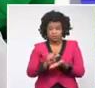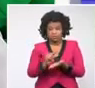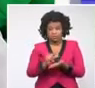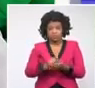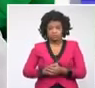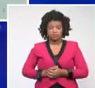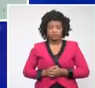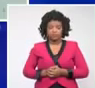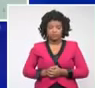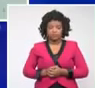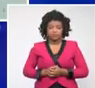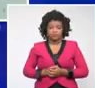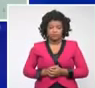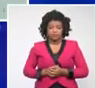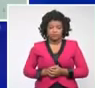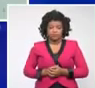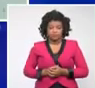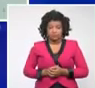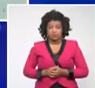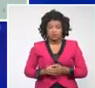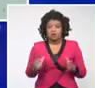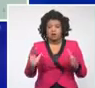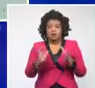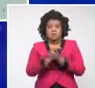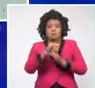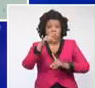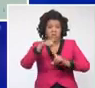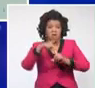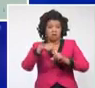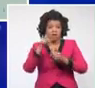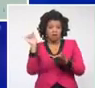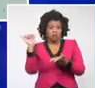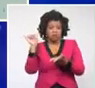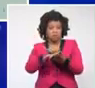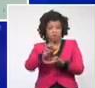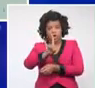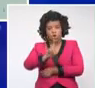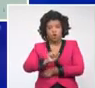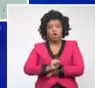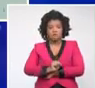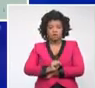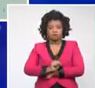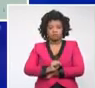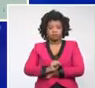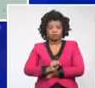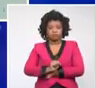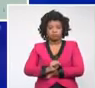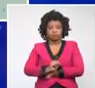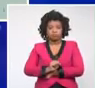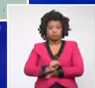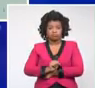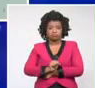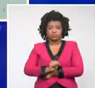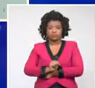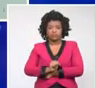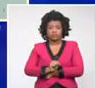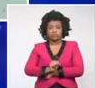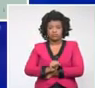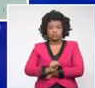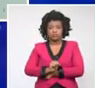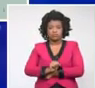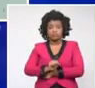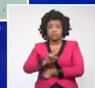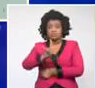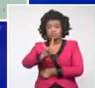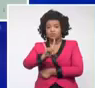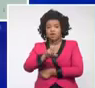país. De Matanza arribaron 9, o se diagnosticaron 9. Los 9 en